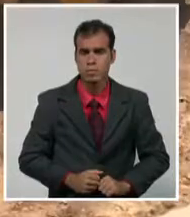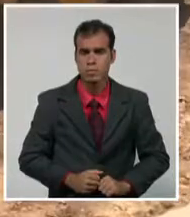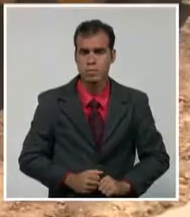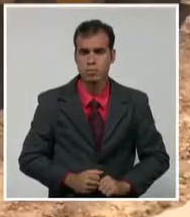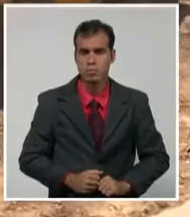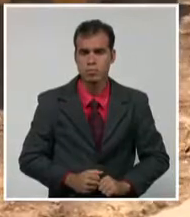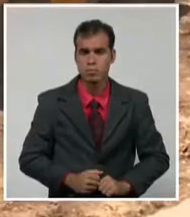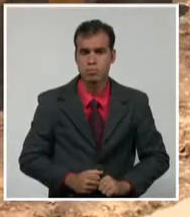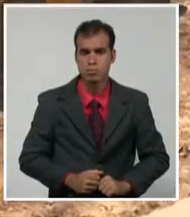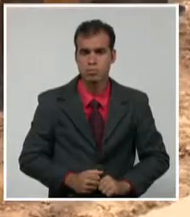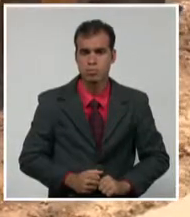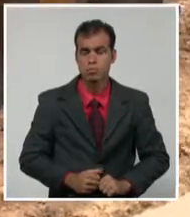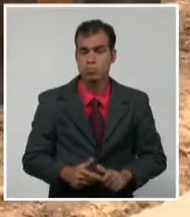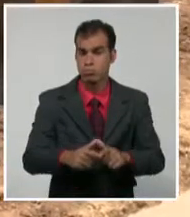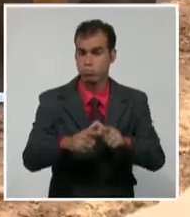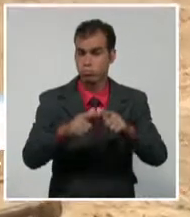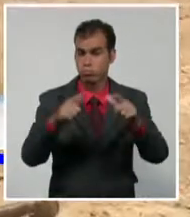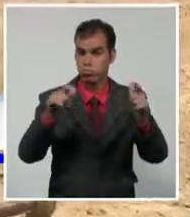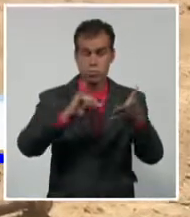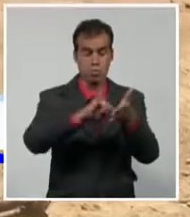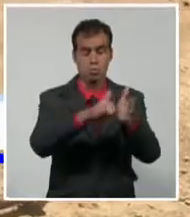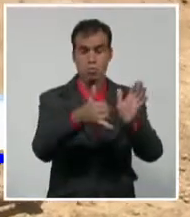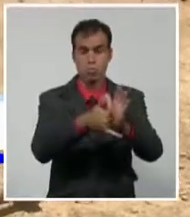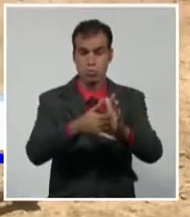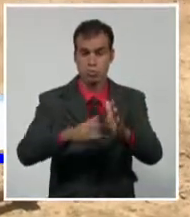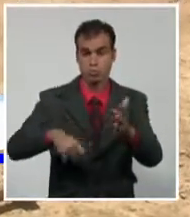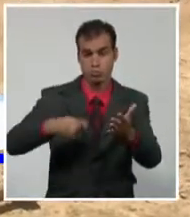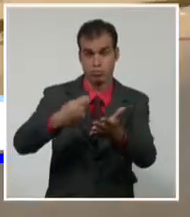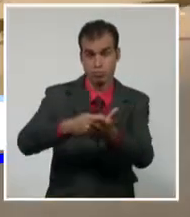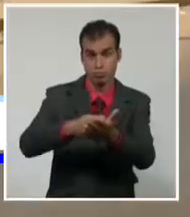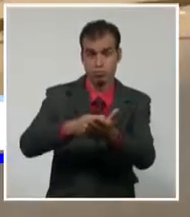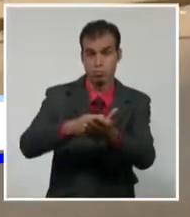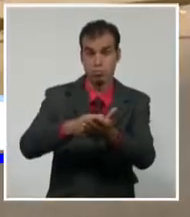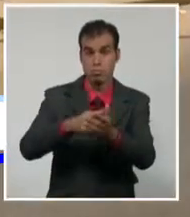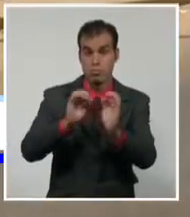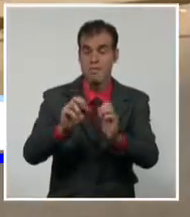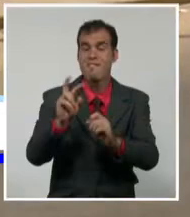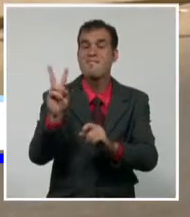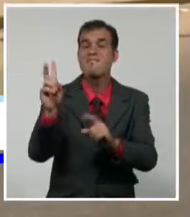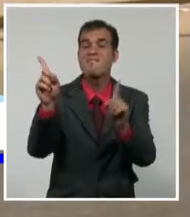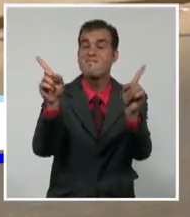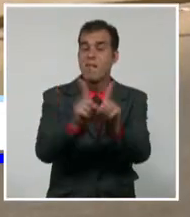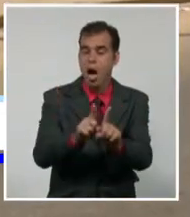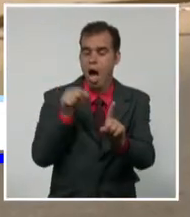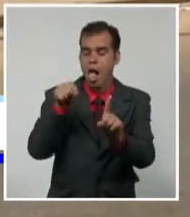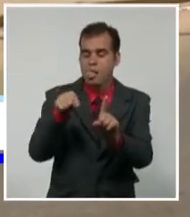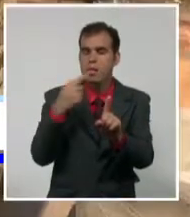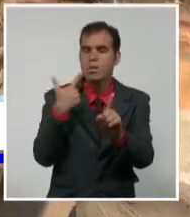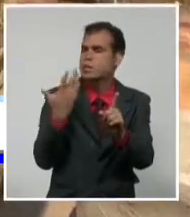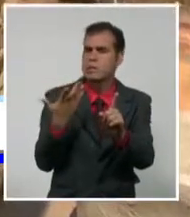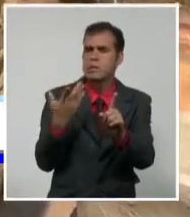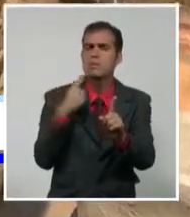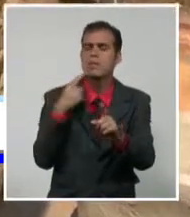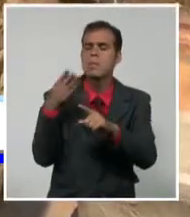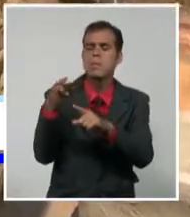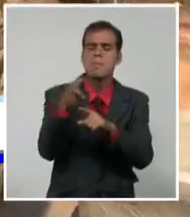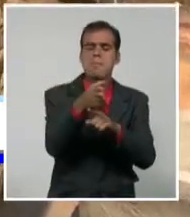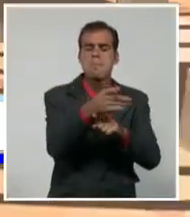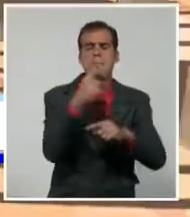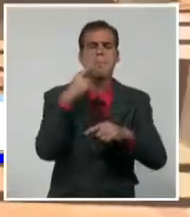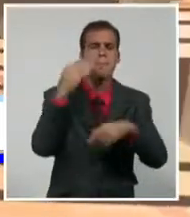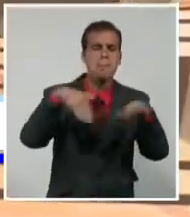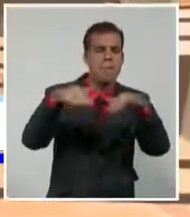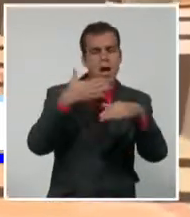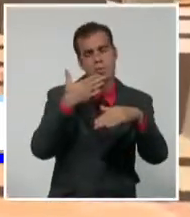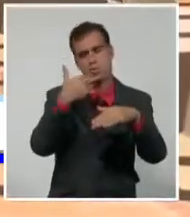accionista se ejecuta en el balneario de varadero con el propósito de contribuir al desarrollo turístico del destino de sol y playa por excelencia de cuba'